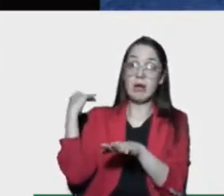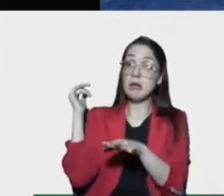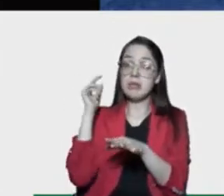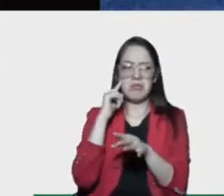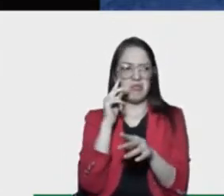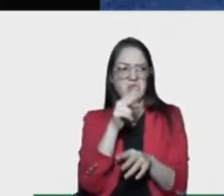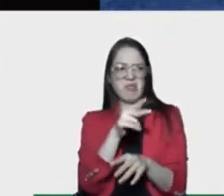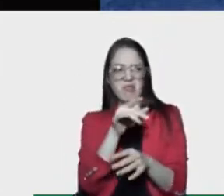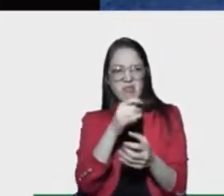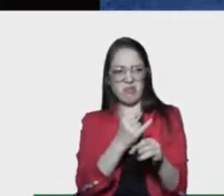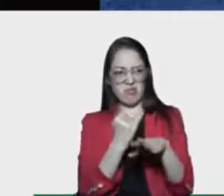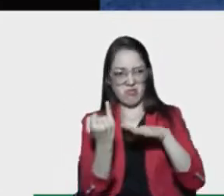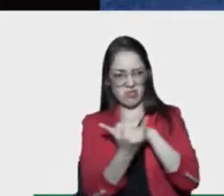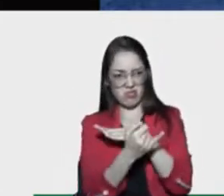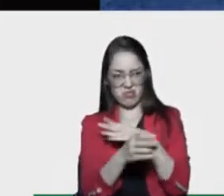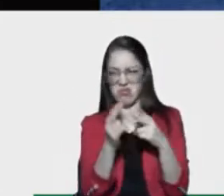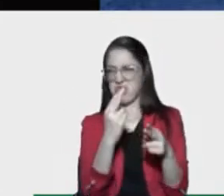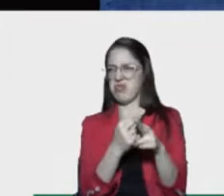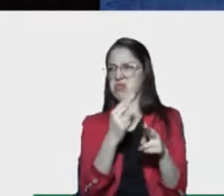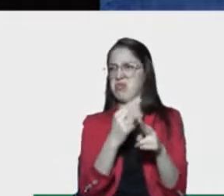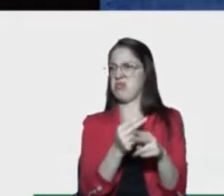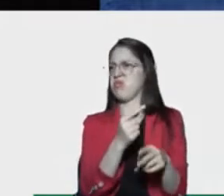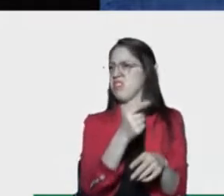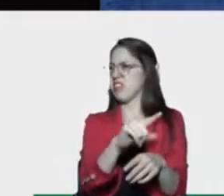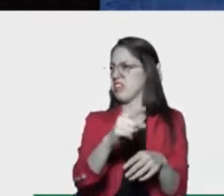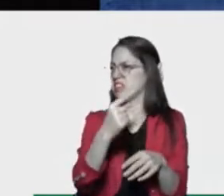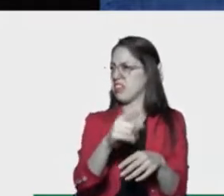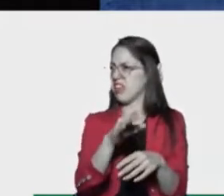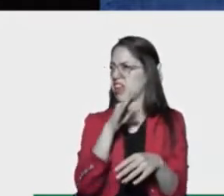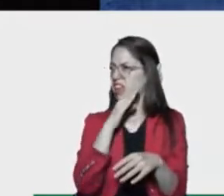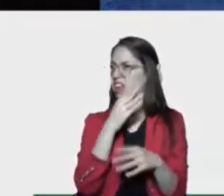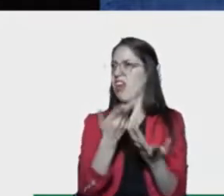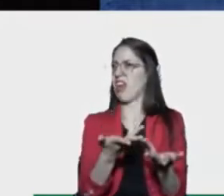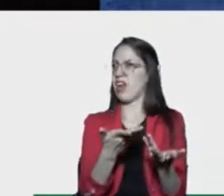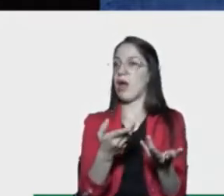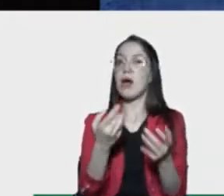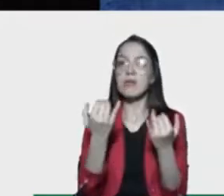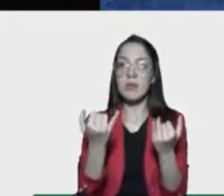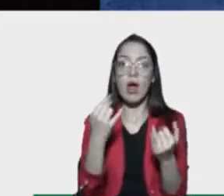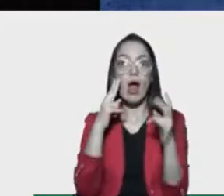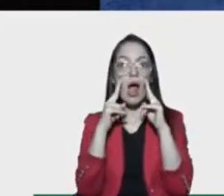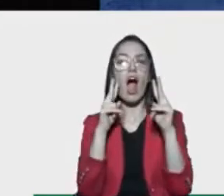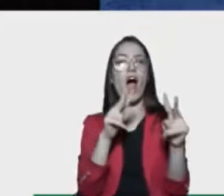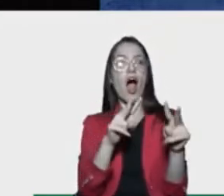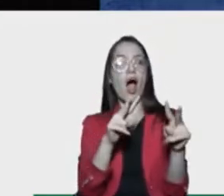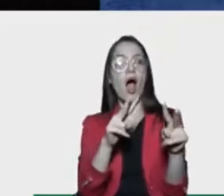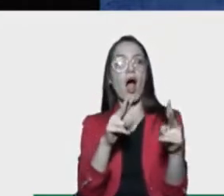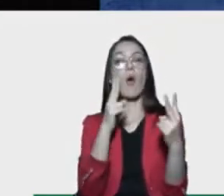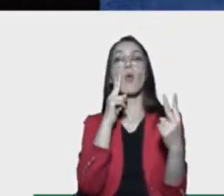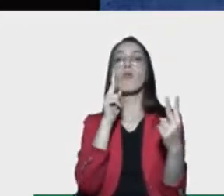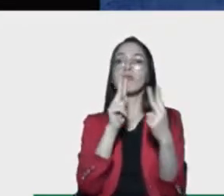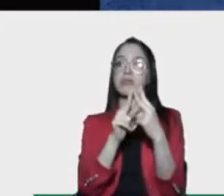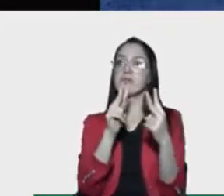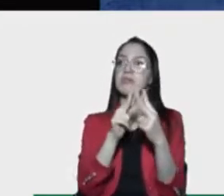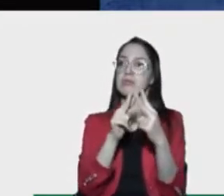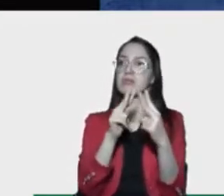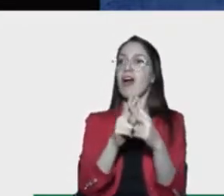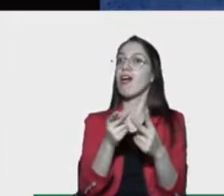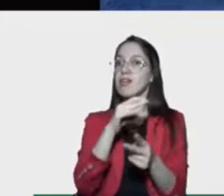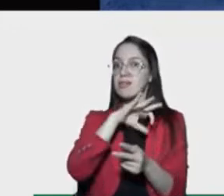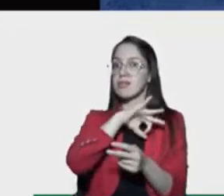en el sernatur donde logramos colocar el punto puñihuil en el mapa turístico de chile